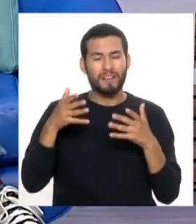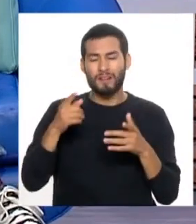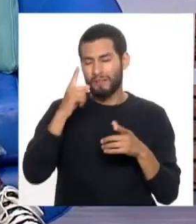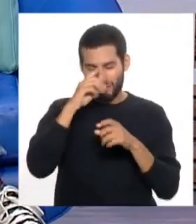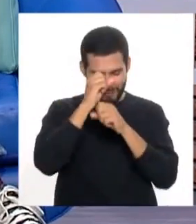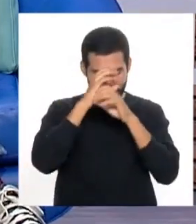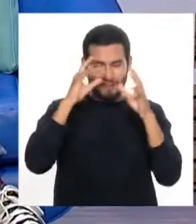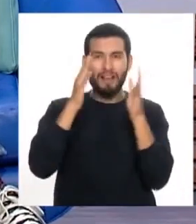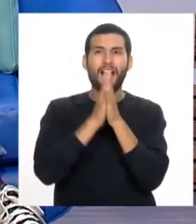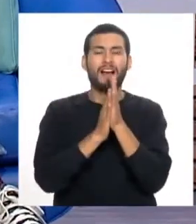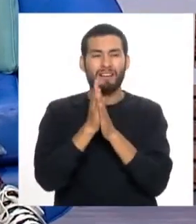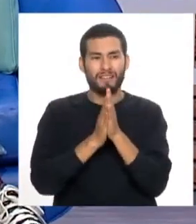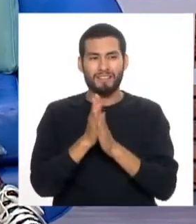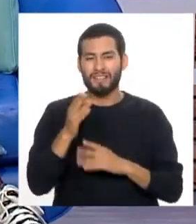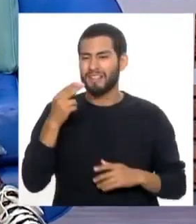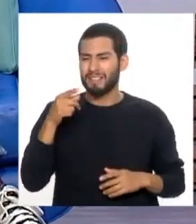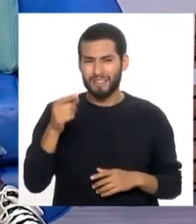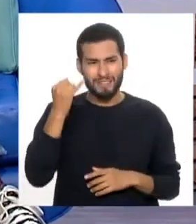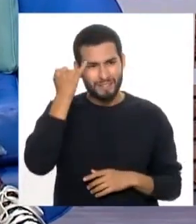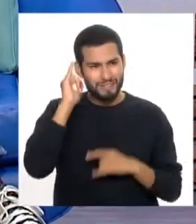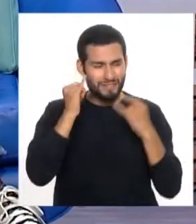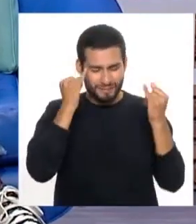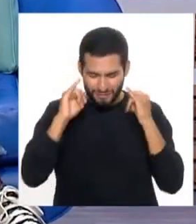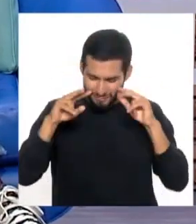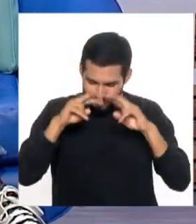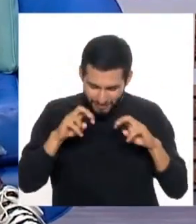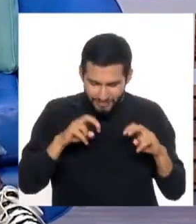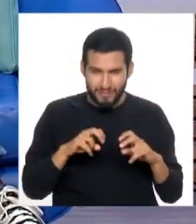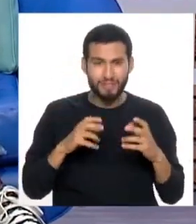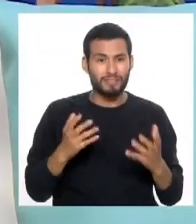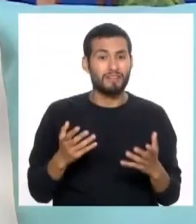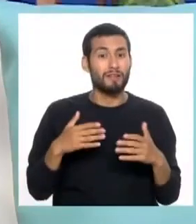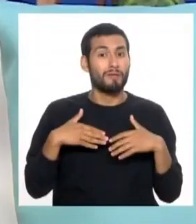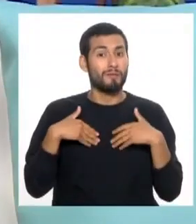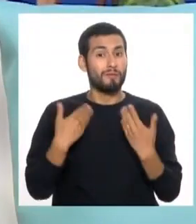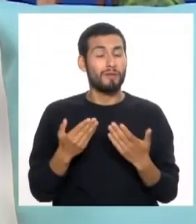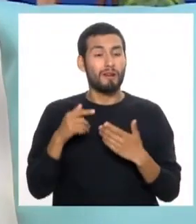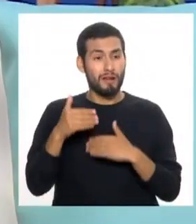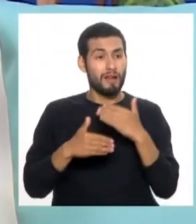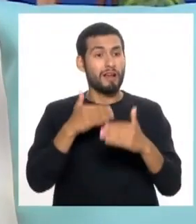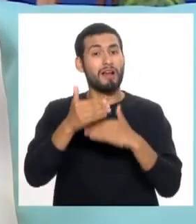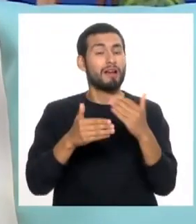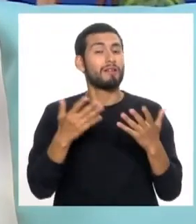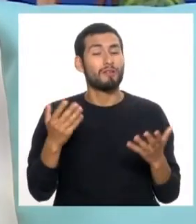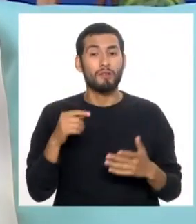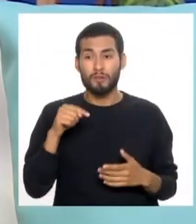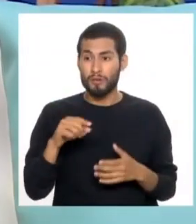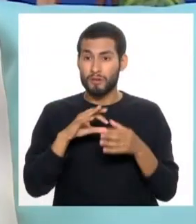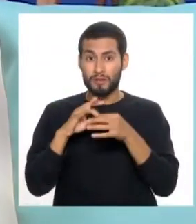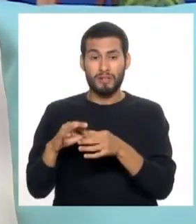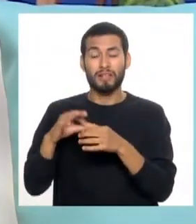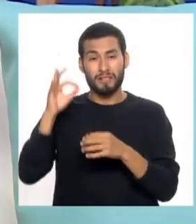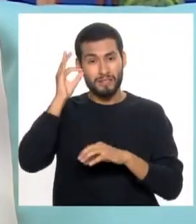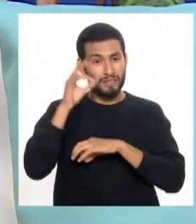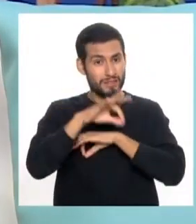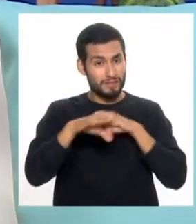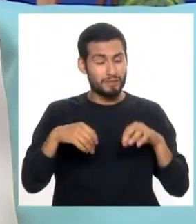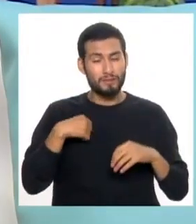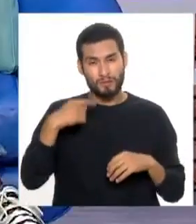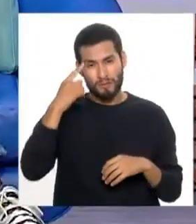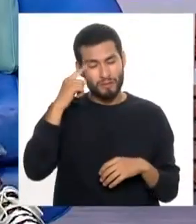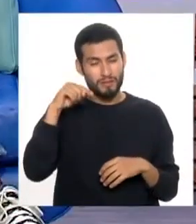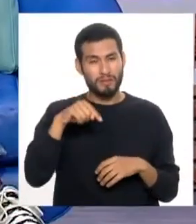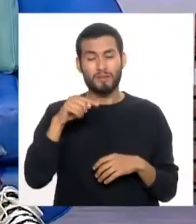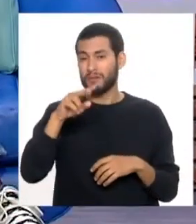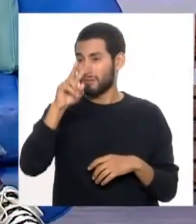soñar? Hernán era un niño inventor, investigador, y dejamos que eso siga para adelante. Y lo unimos a la ingeniería, que yo creo que es la